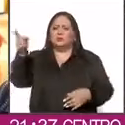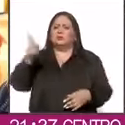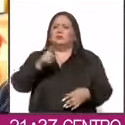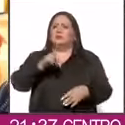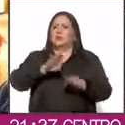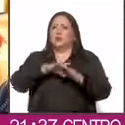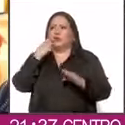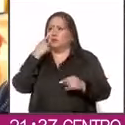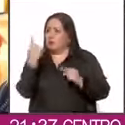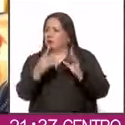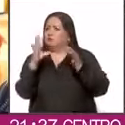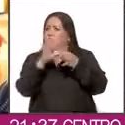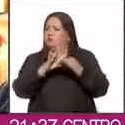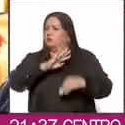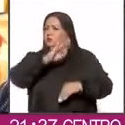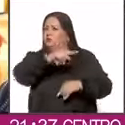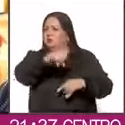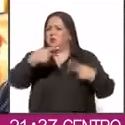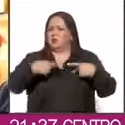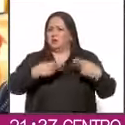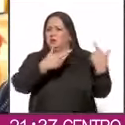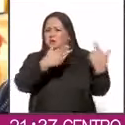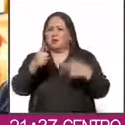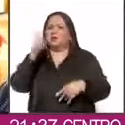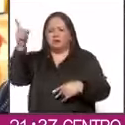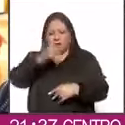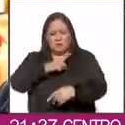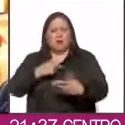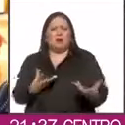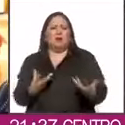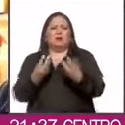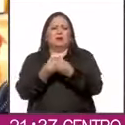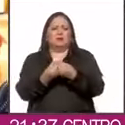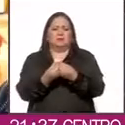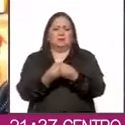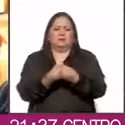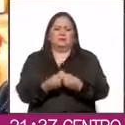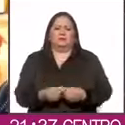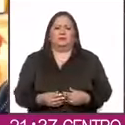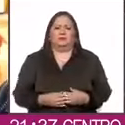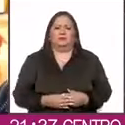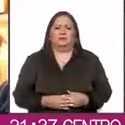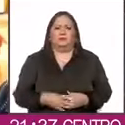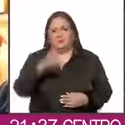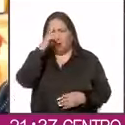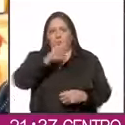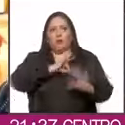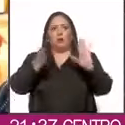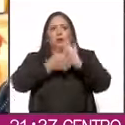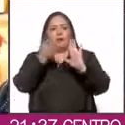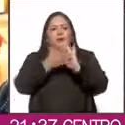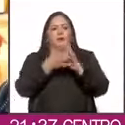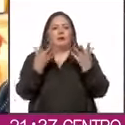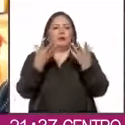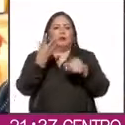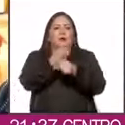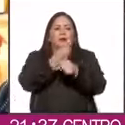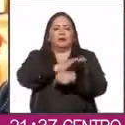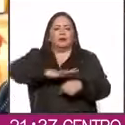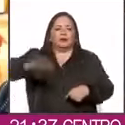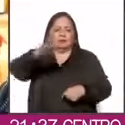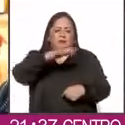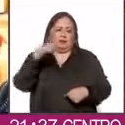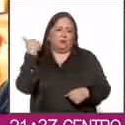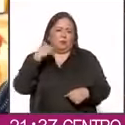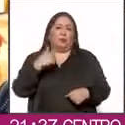crónica de la tragedia y acompañen y escriban la epopeya de la reconstrucción. En la